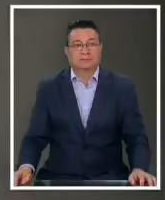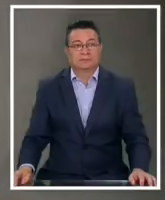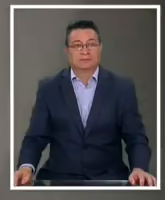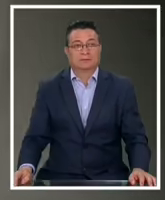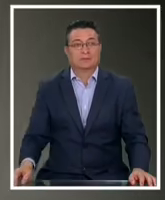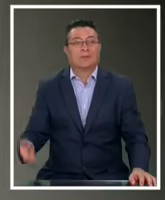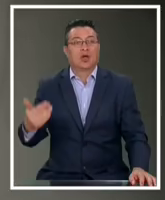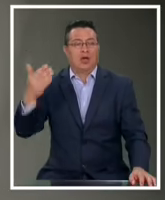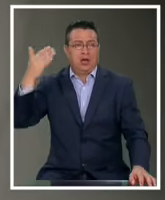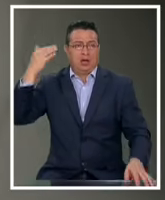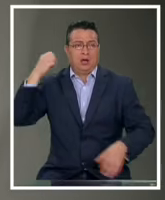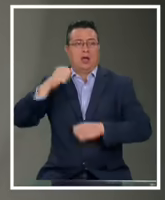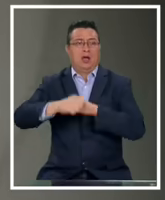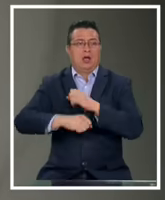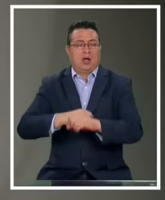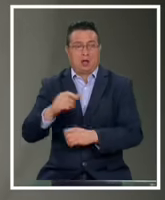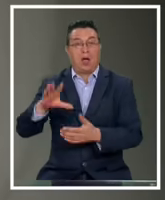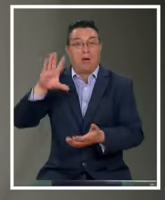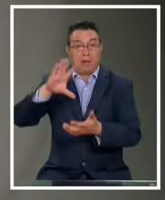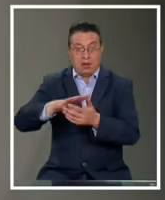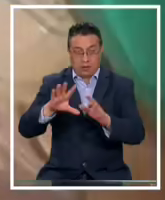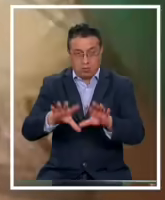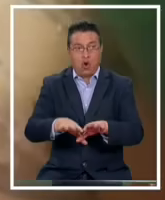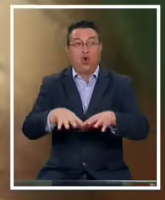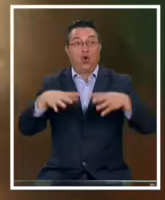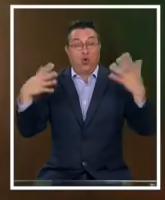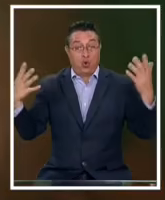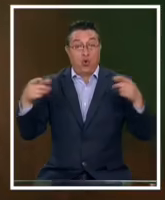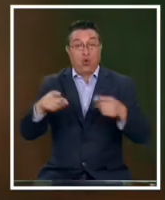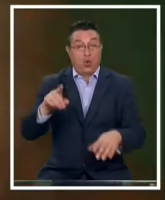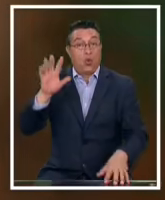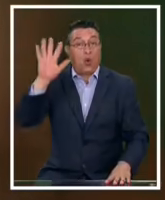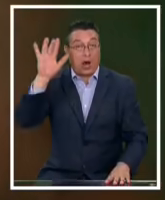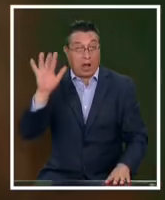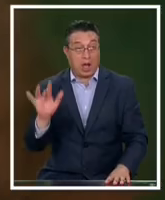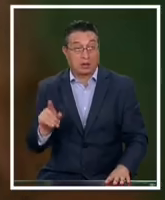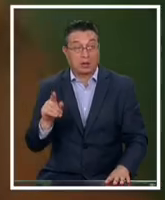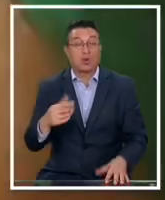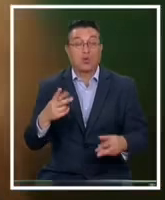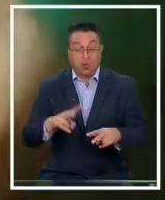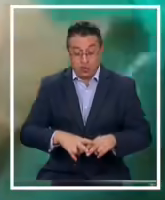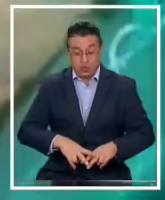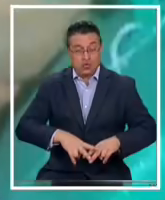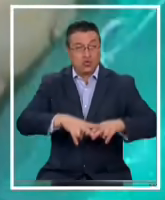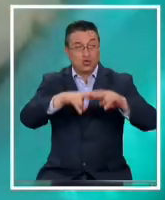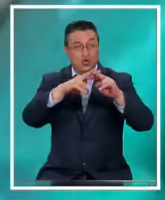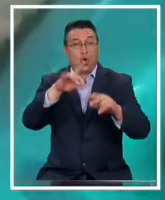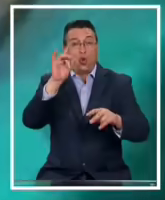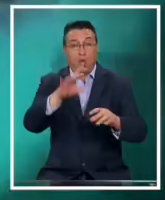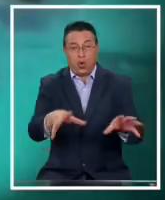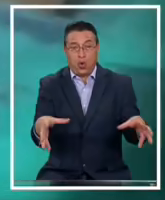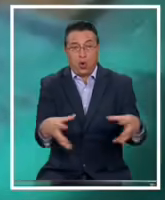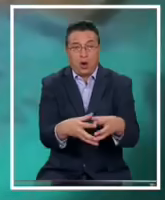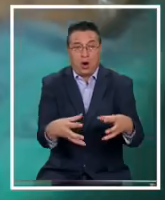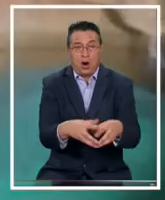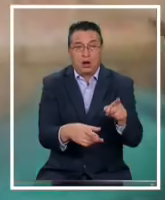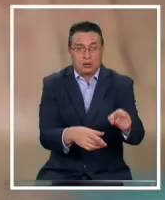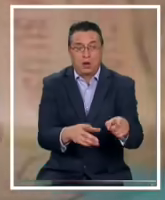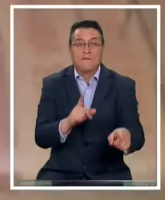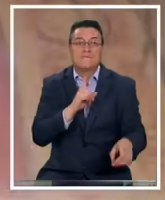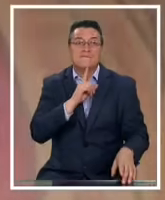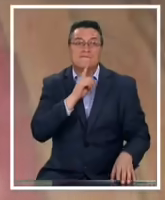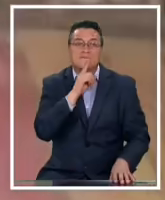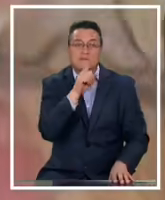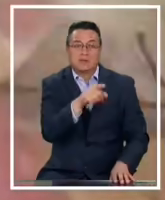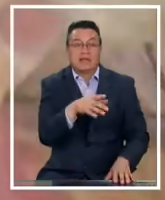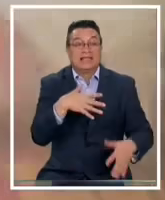hace mucho tiempo que en el país no se veía algo de estas características tanto avalúo de dinero en manos de una agrupación criminal sofisticada